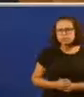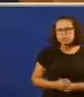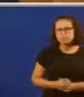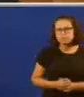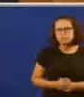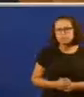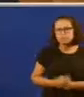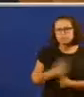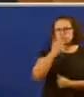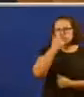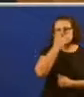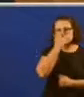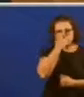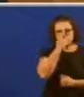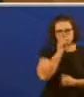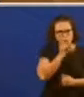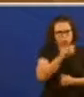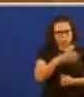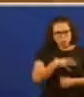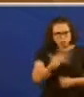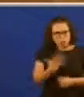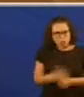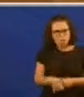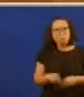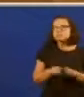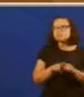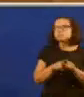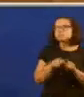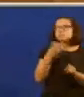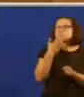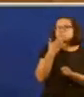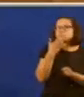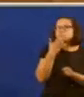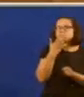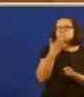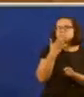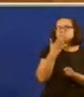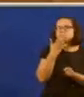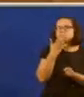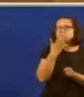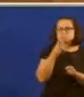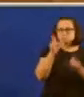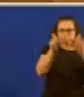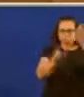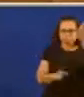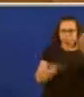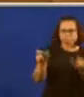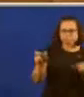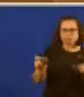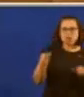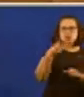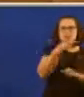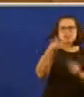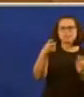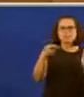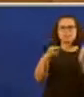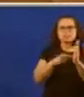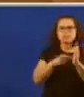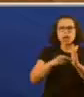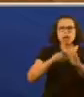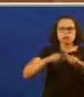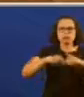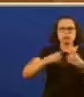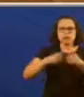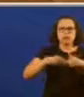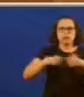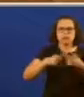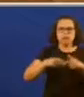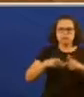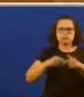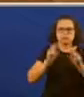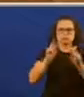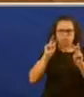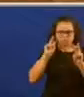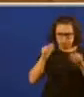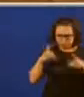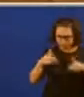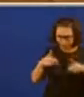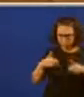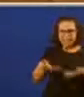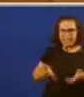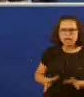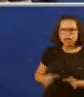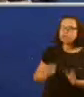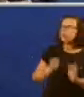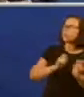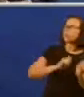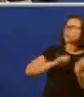Vostede pode poñerse diante de algunhas de esas 200.000 familias que viron como seus fillos tiñan que